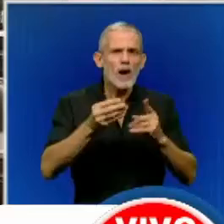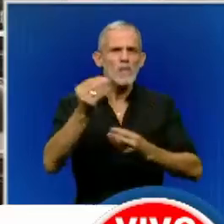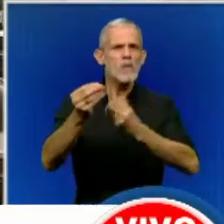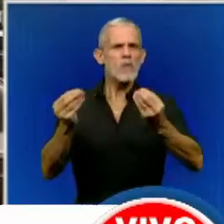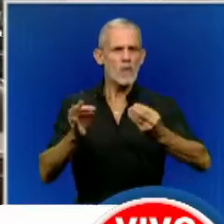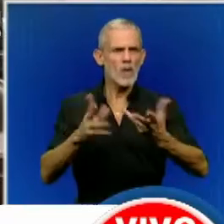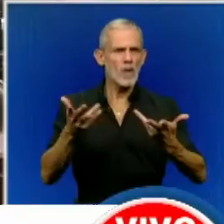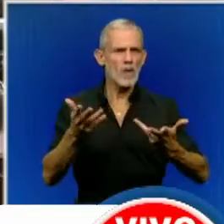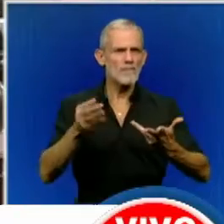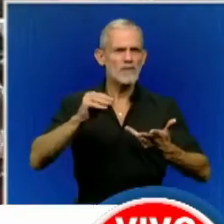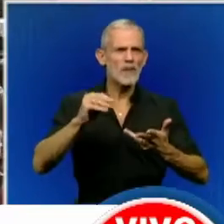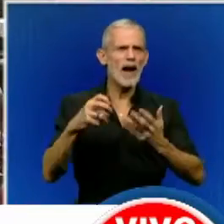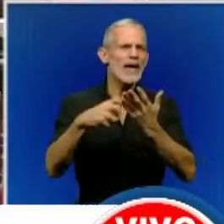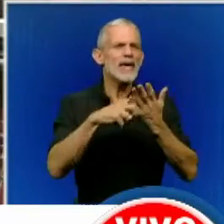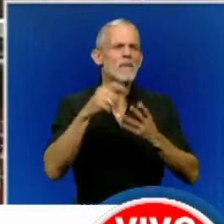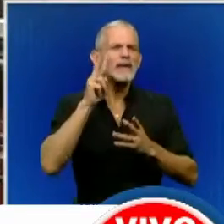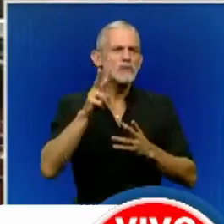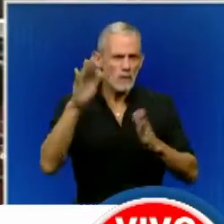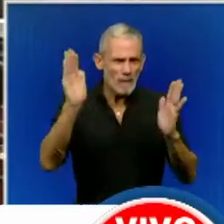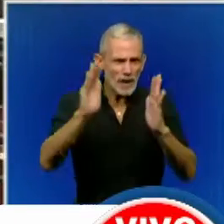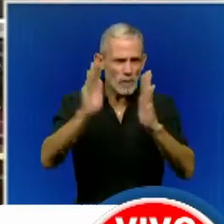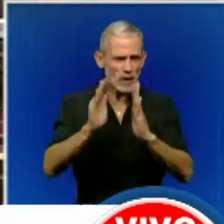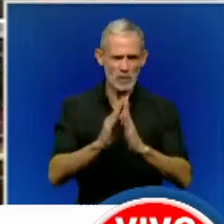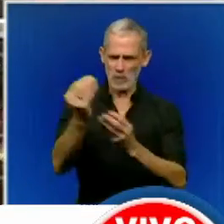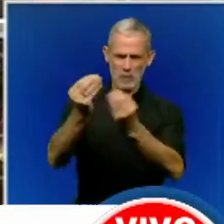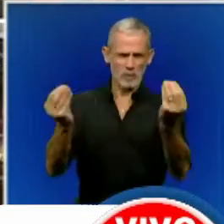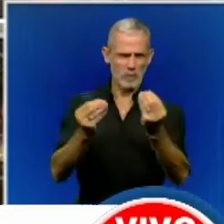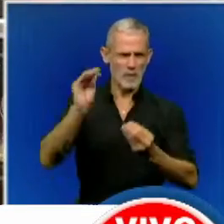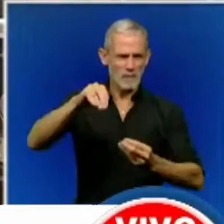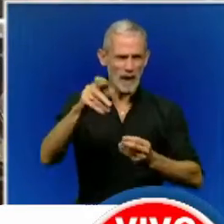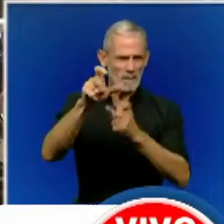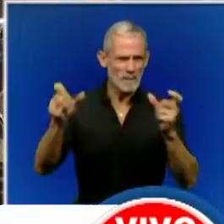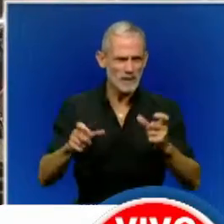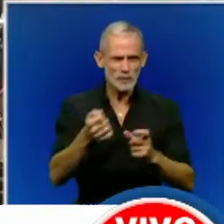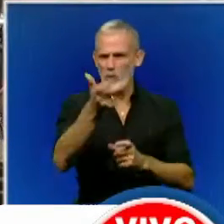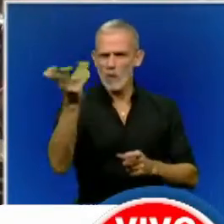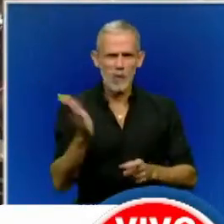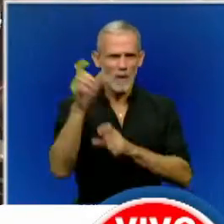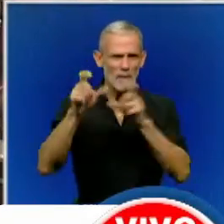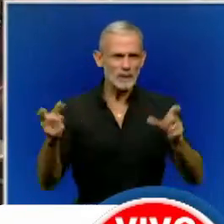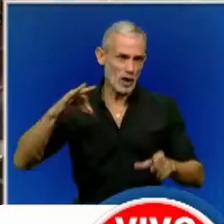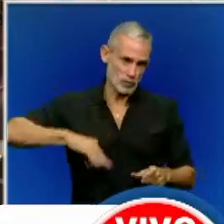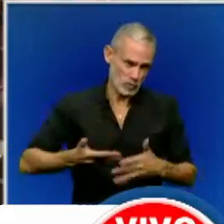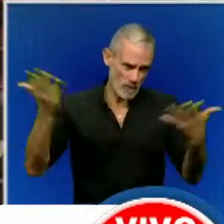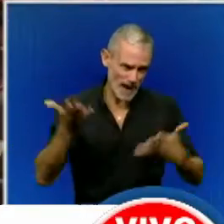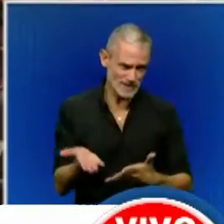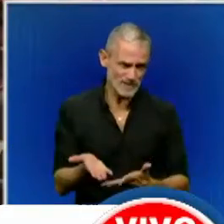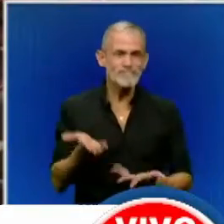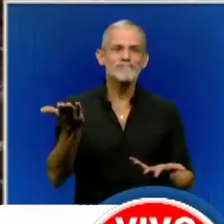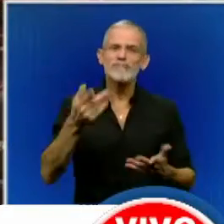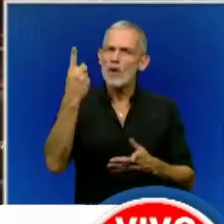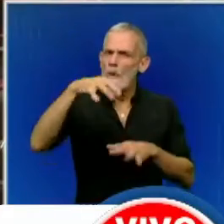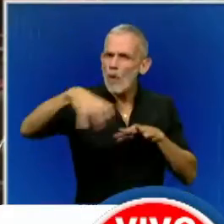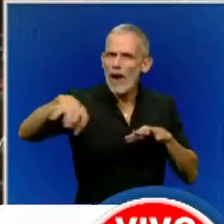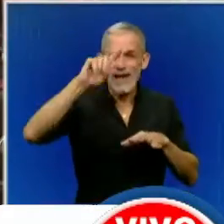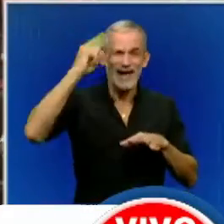las inspecciones a campo. Entonces realmente no se entiende por qué este aumento estrepitoso del personal, por mencionar solamente una